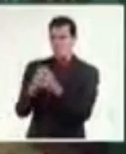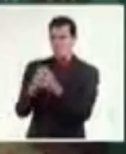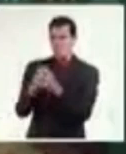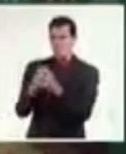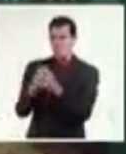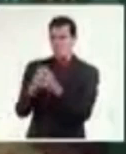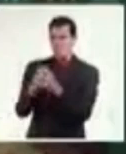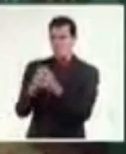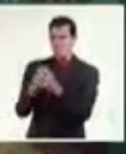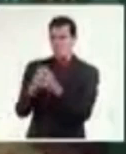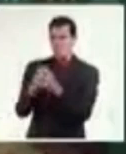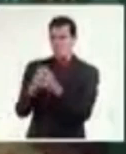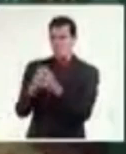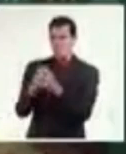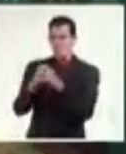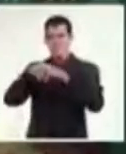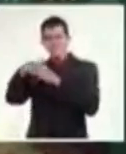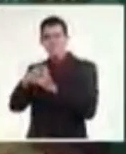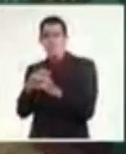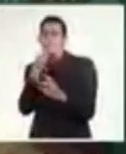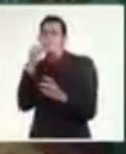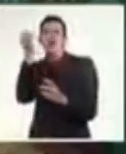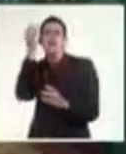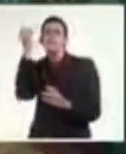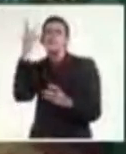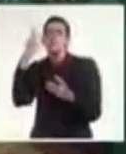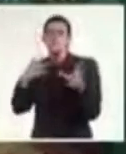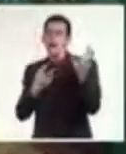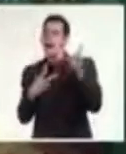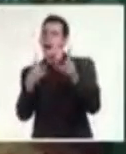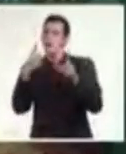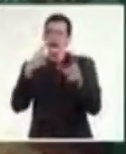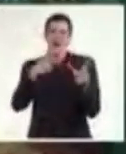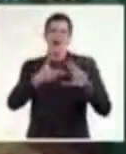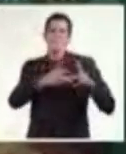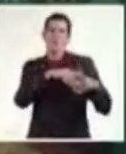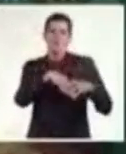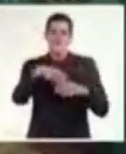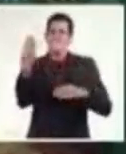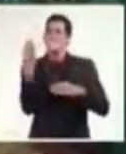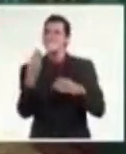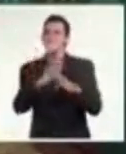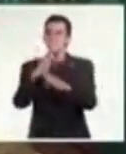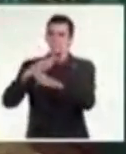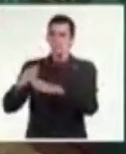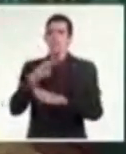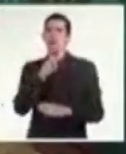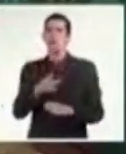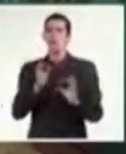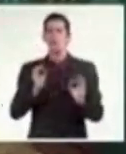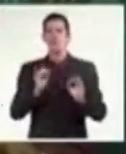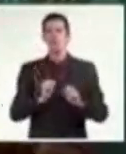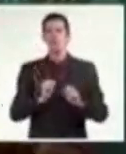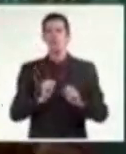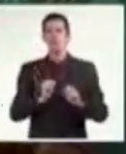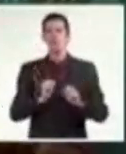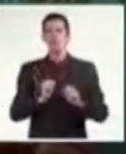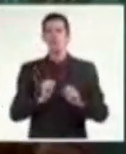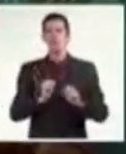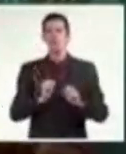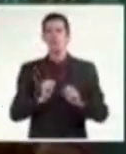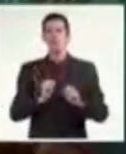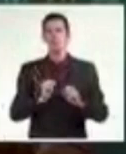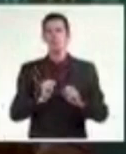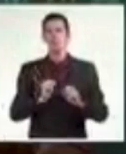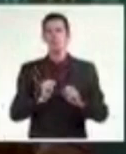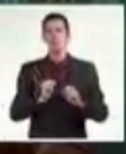la dictadura que hay en Cuba. Me gusta la idea. Real, no sé, tira piedra, flecha, como le llaman la gente en la calle. No, espérate,